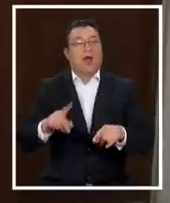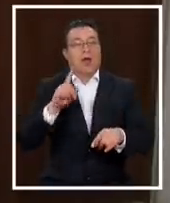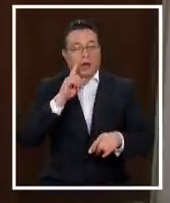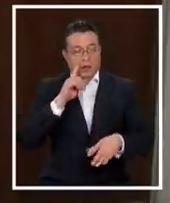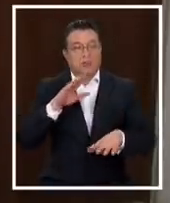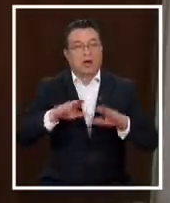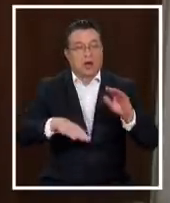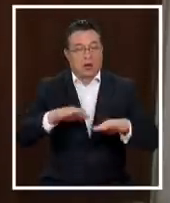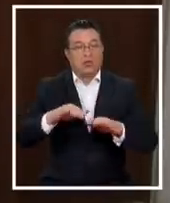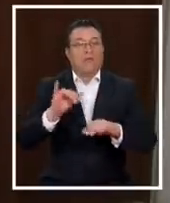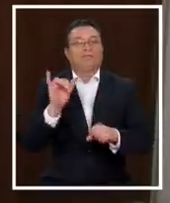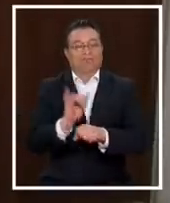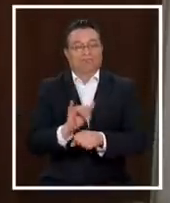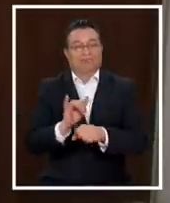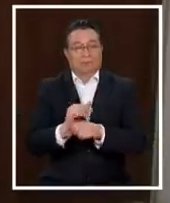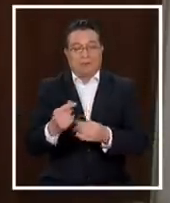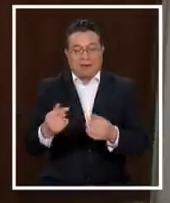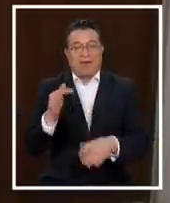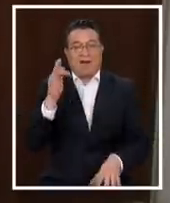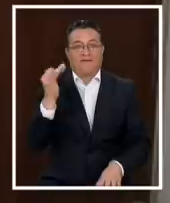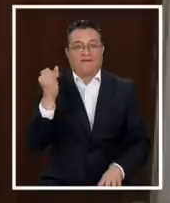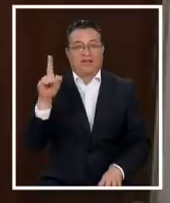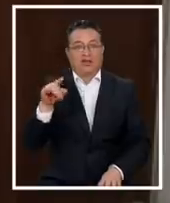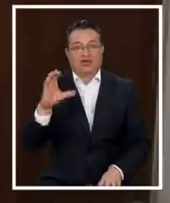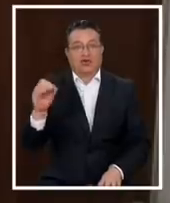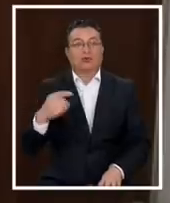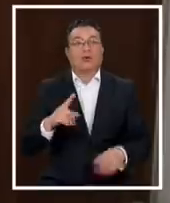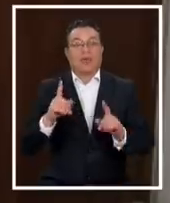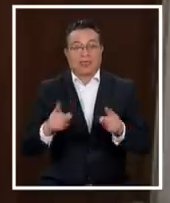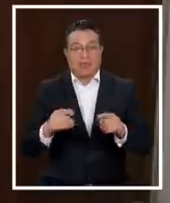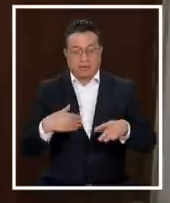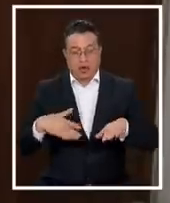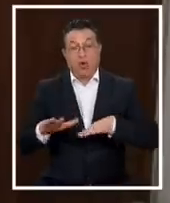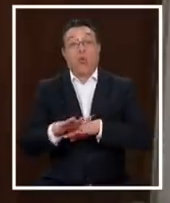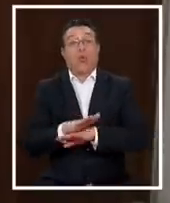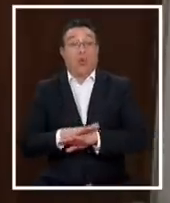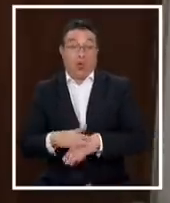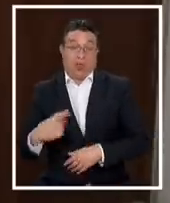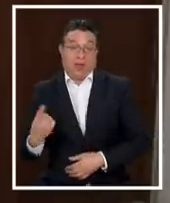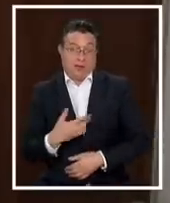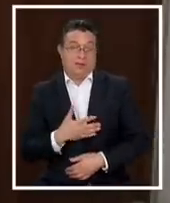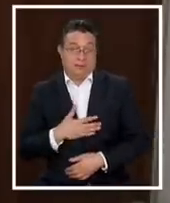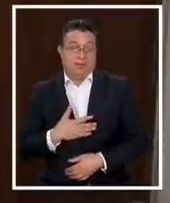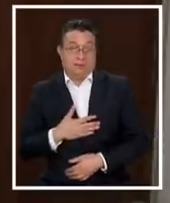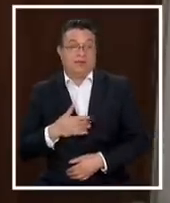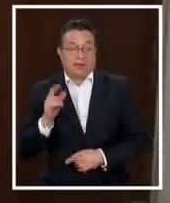en forma fraudulenta y son dineros fiscales que nosotros tenemos que cautelar y que